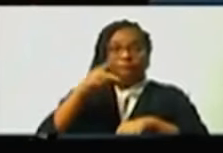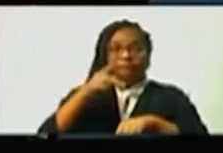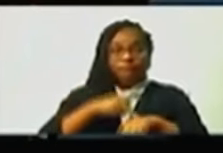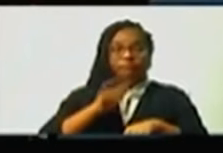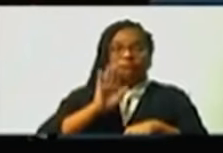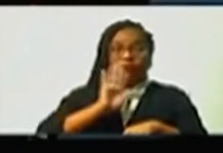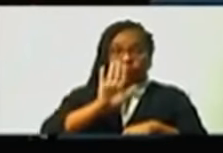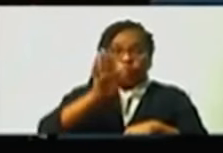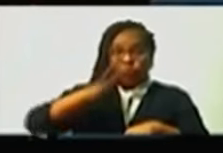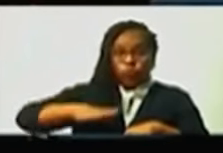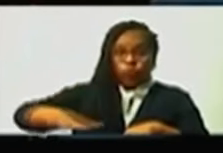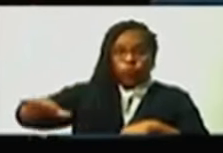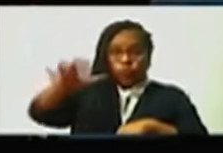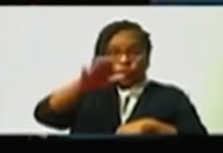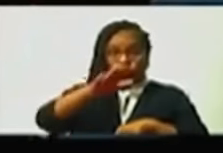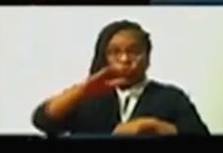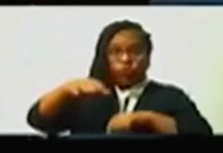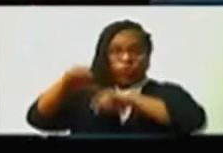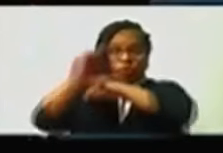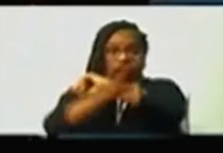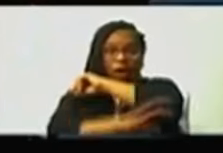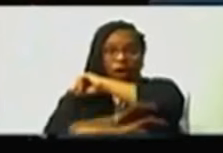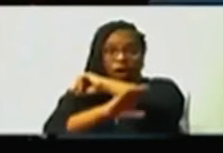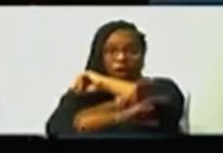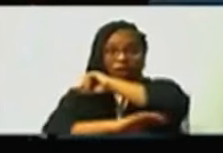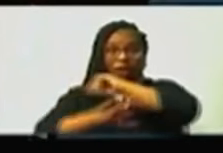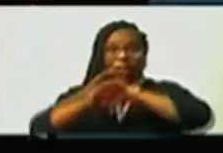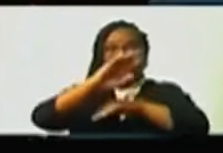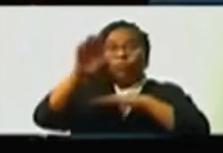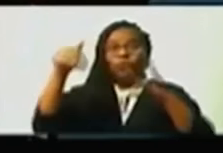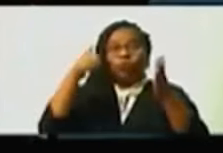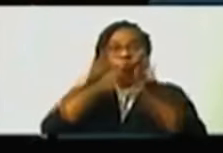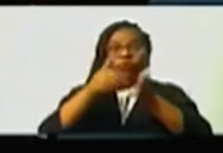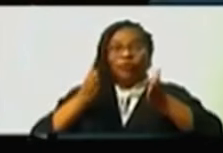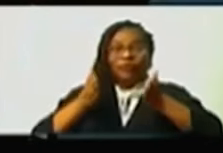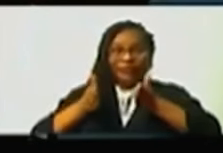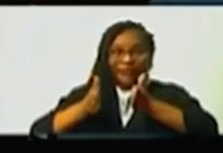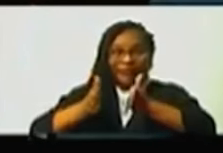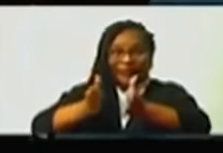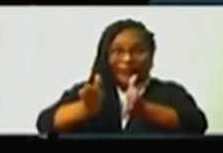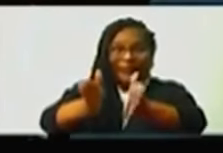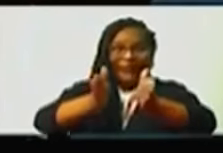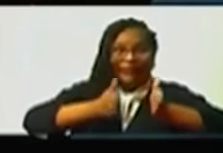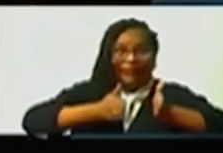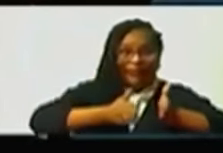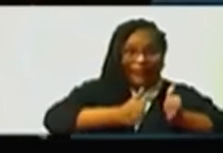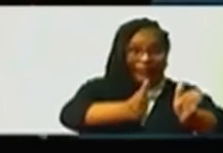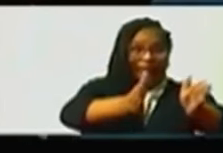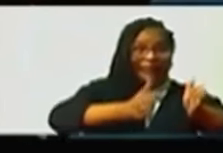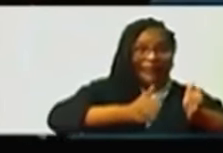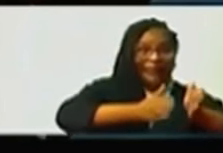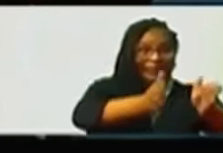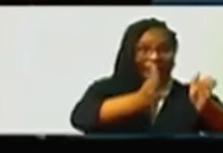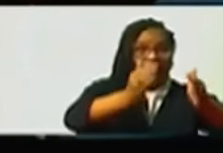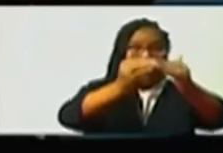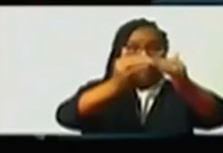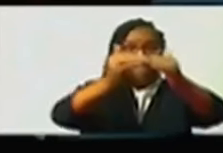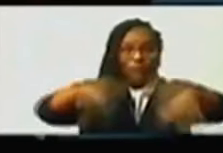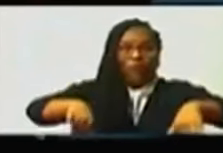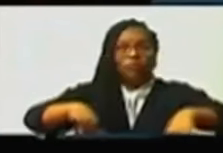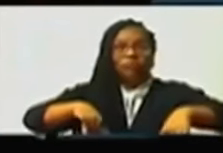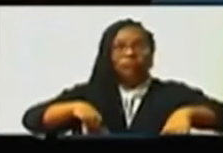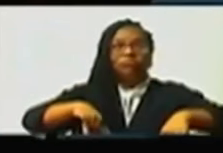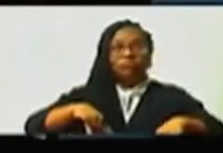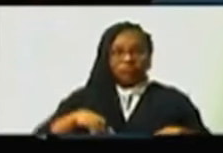lamentablemente todas esas carreteras, que son carreteras de tierra, quedaron totalmente devastadas y